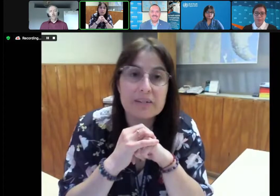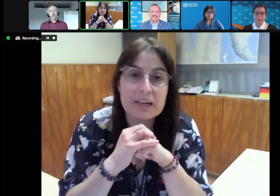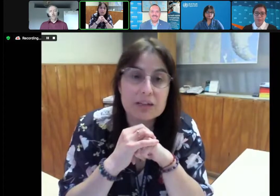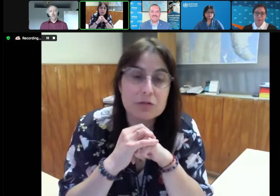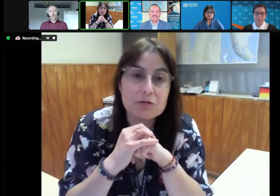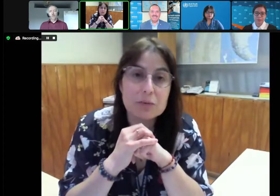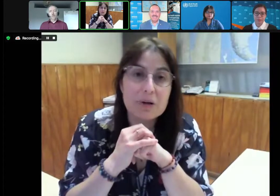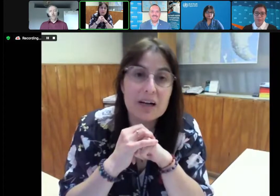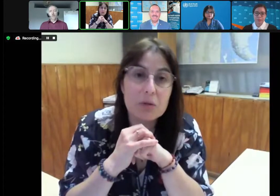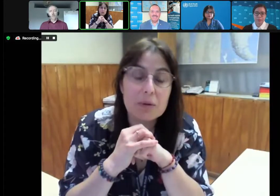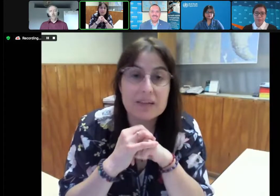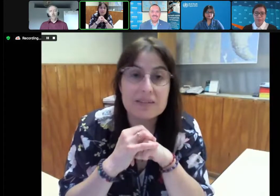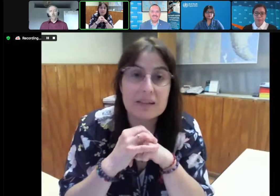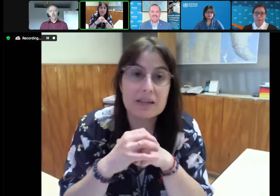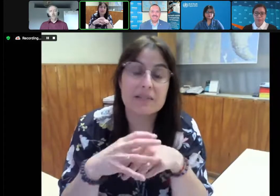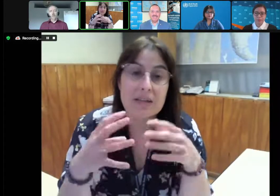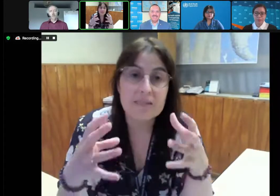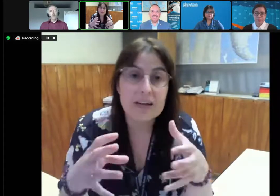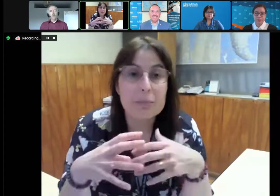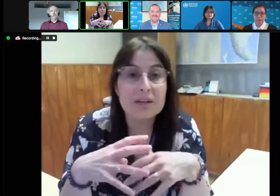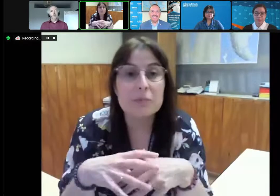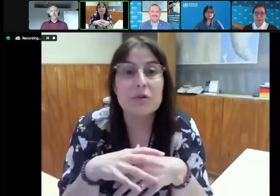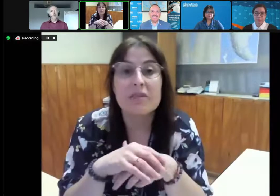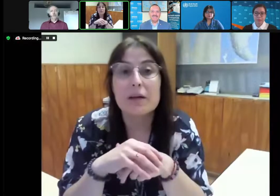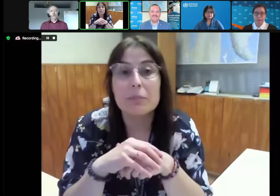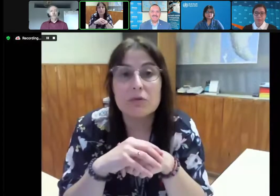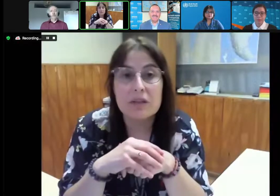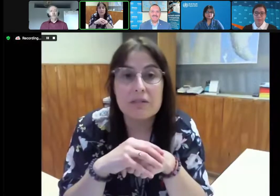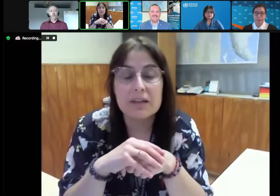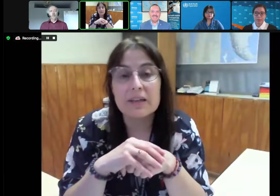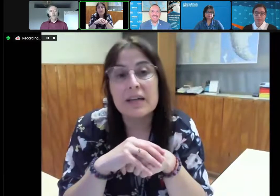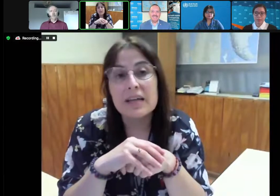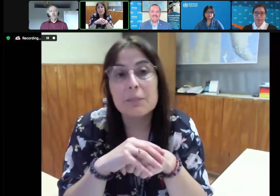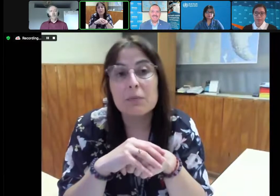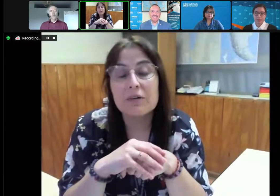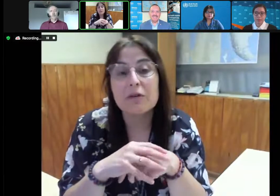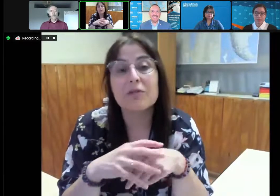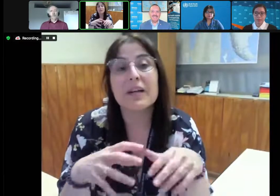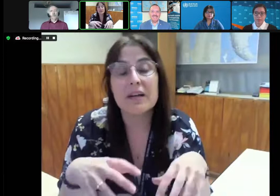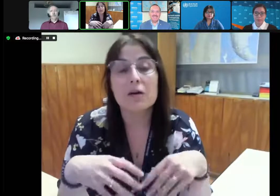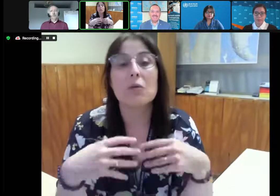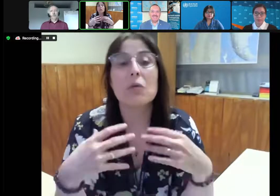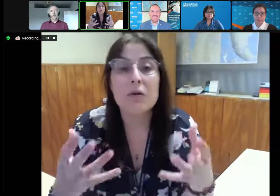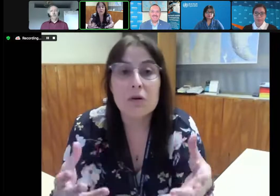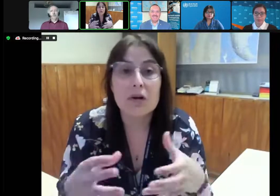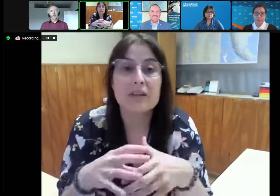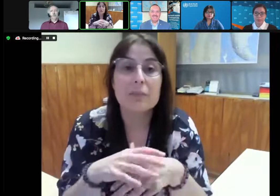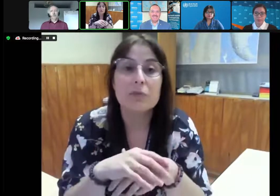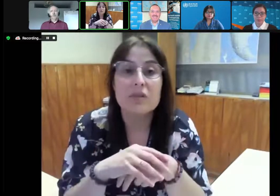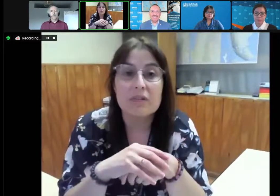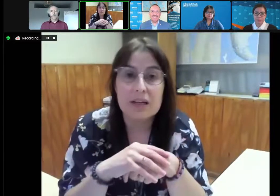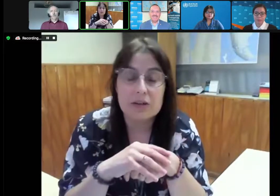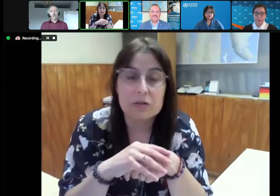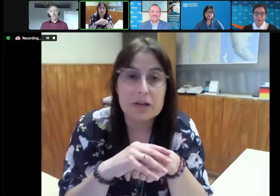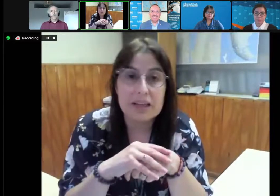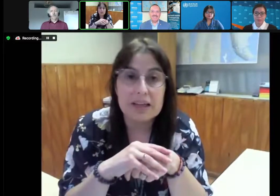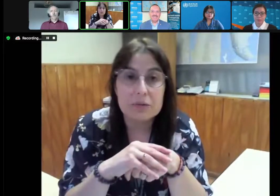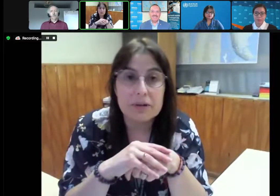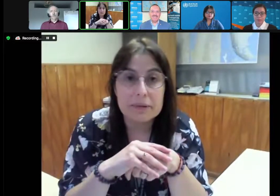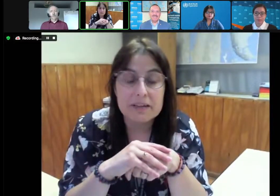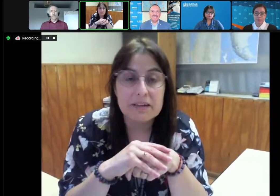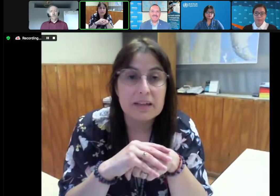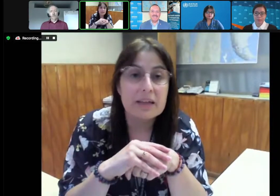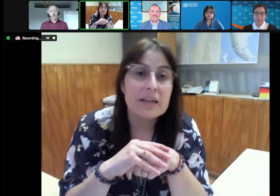todos trabajando en forma ardua para salvar el máximo de vidas posible y poder volver luego lo antes posible a la